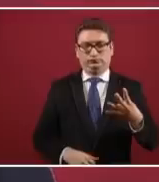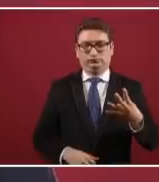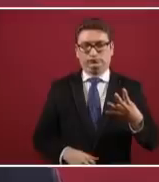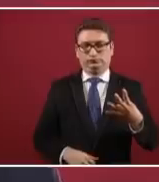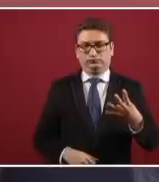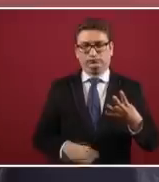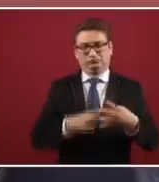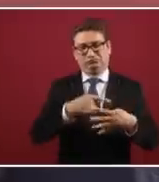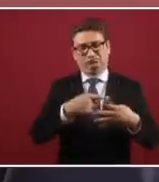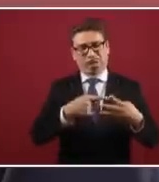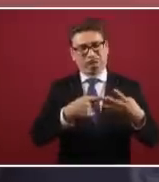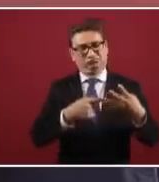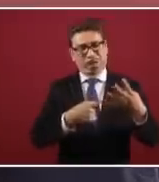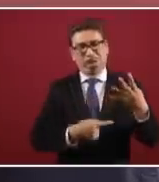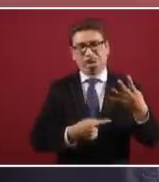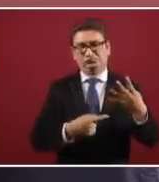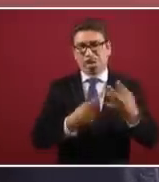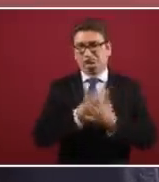puro programa clientelar,